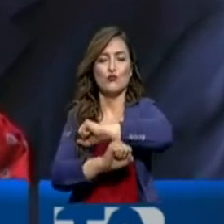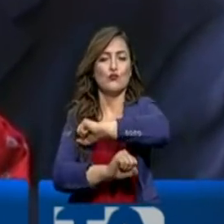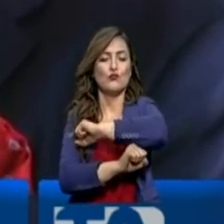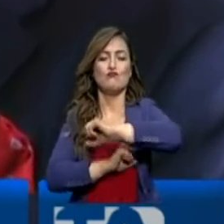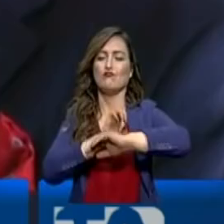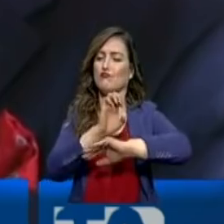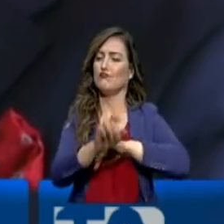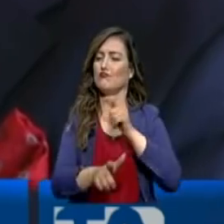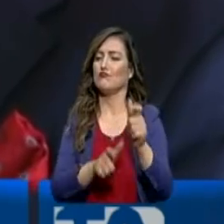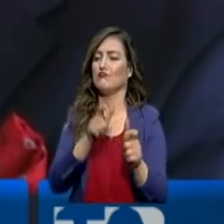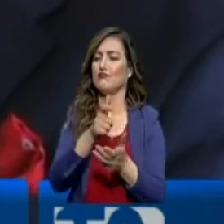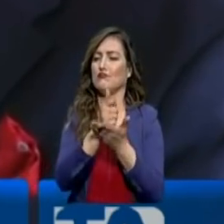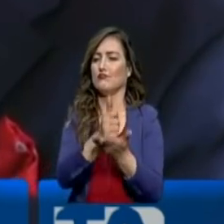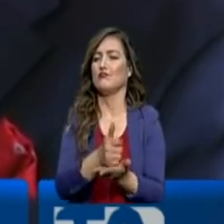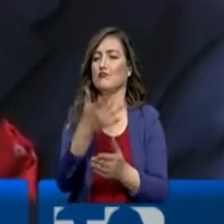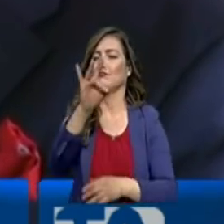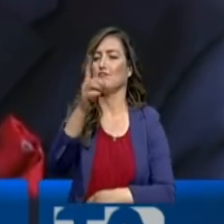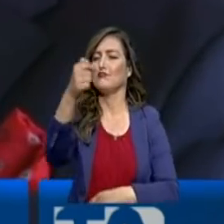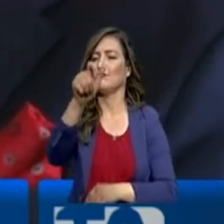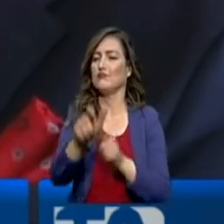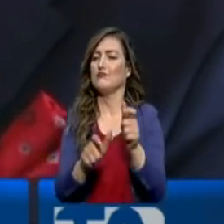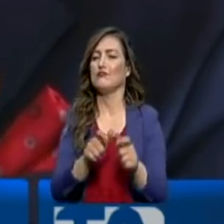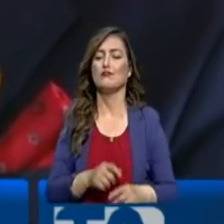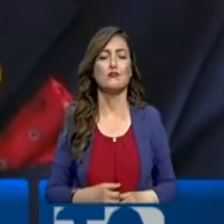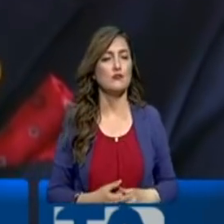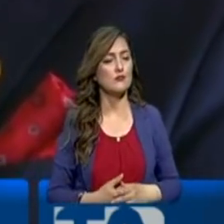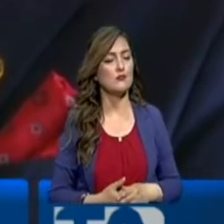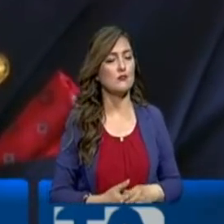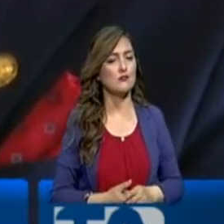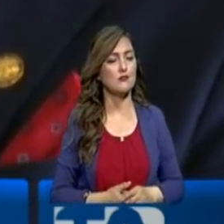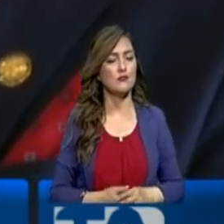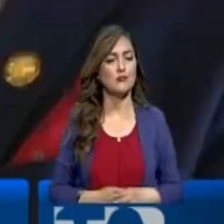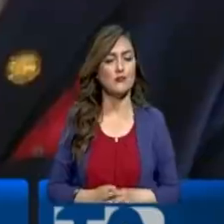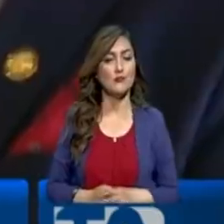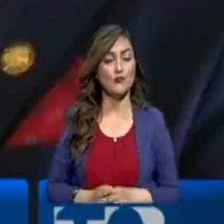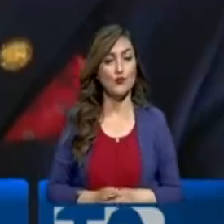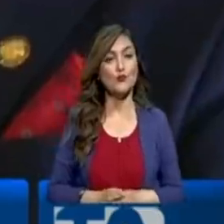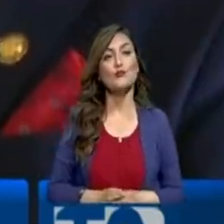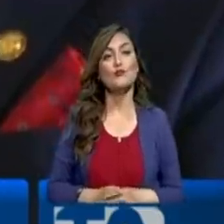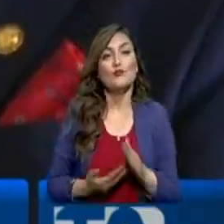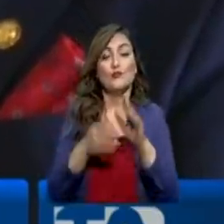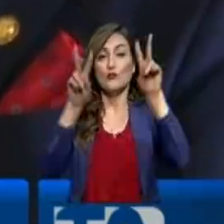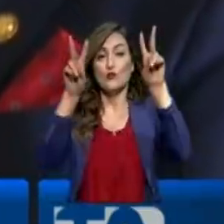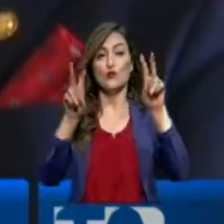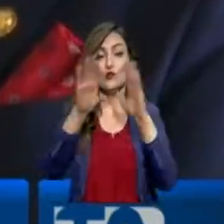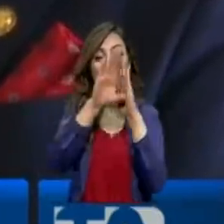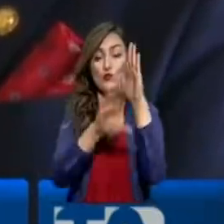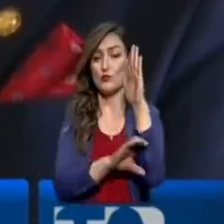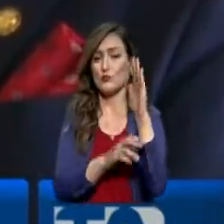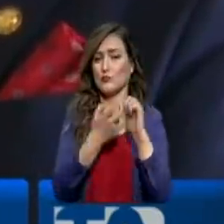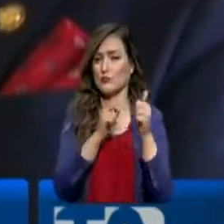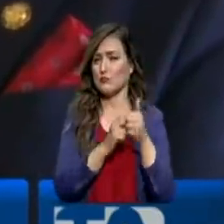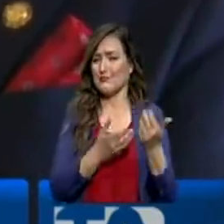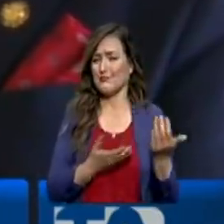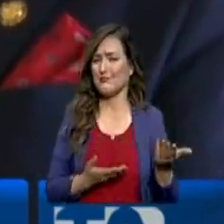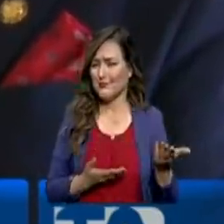el pueblo ecuatoriano y para el beneficio de los 18 millones. Es decir, ¿no habría problema en el tema de la constitucionalidad por ser